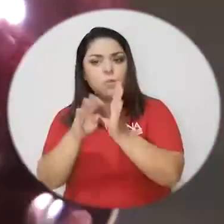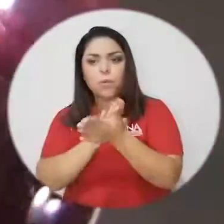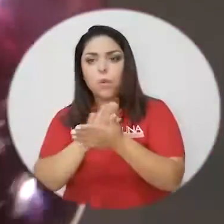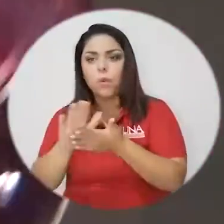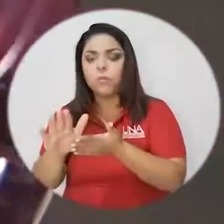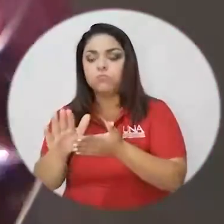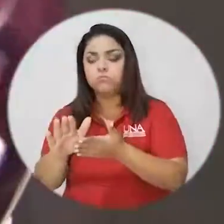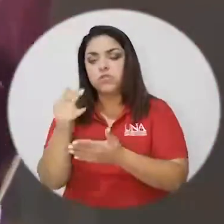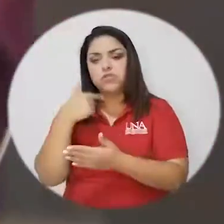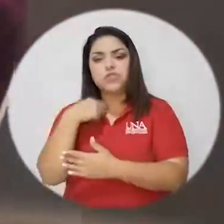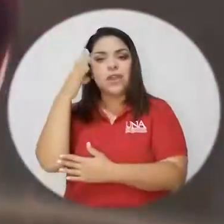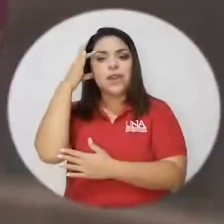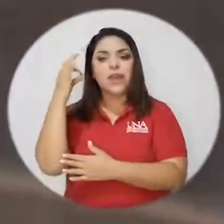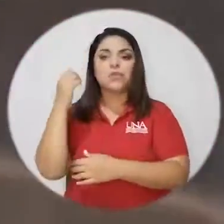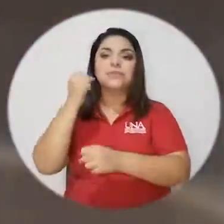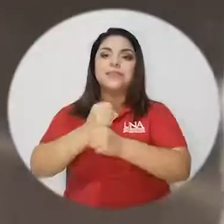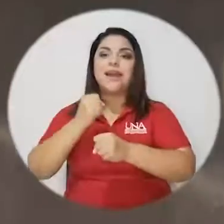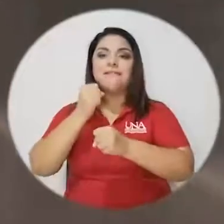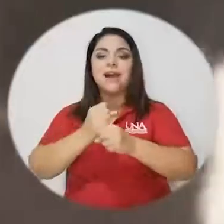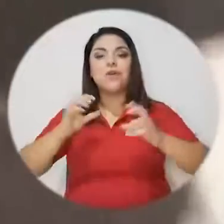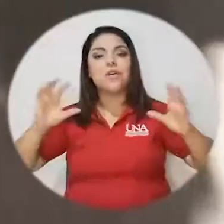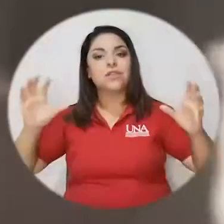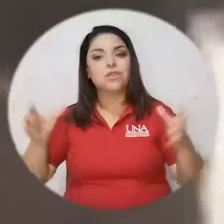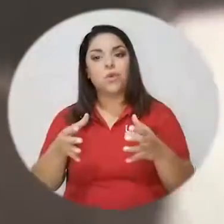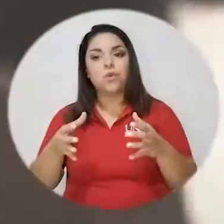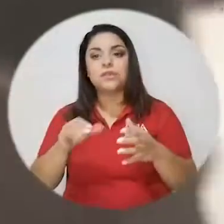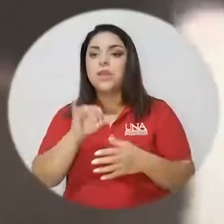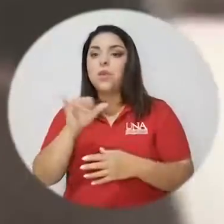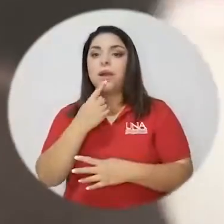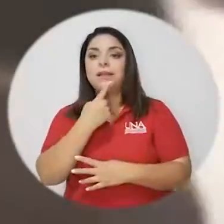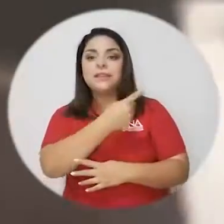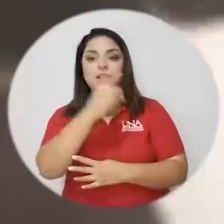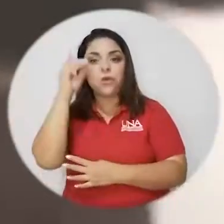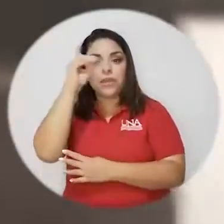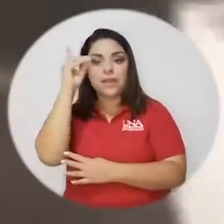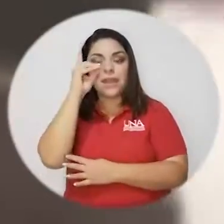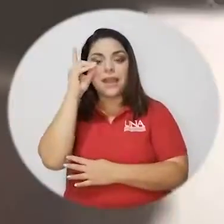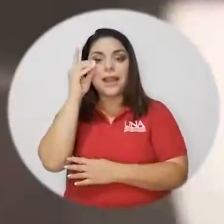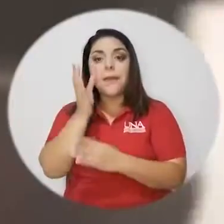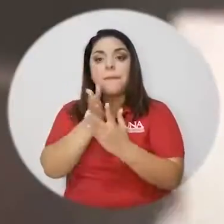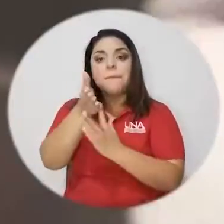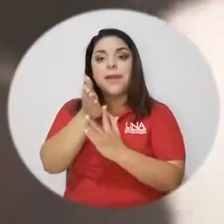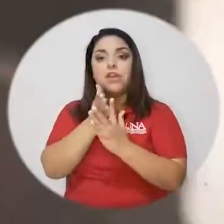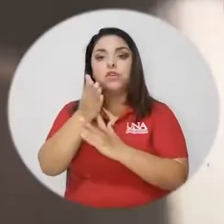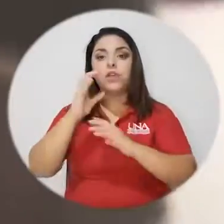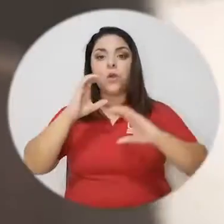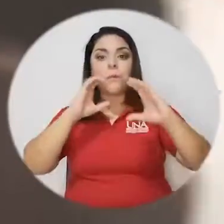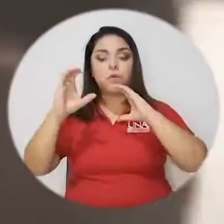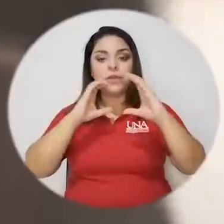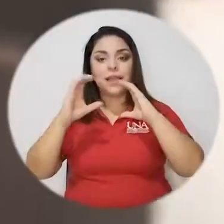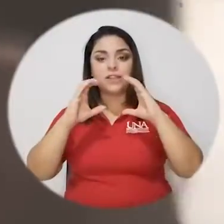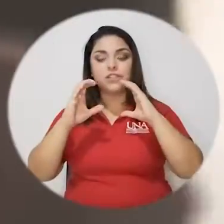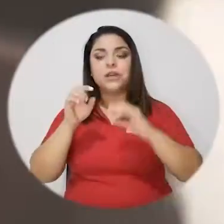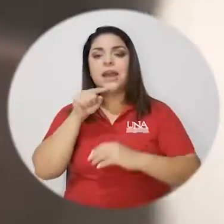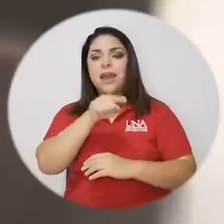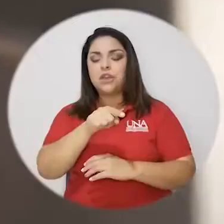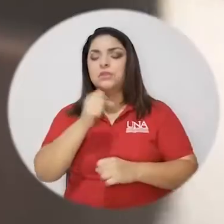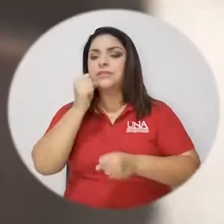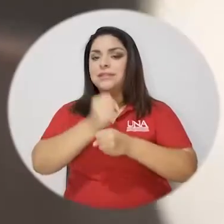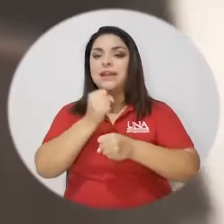entonces ha habido un trabajo de todos, y como lo decía también don Daniel, los medios de comunicación creo que